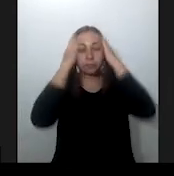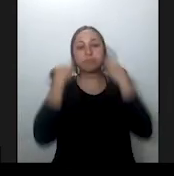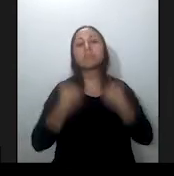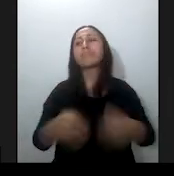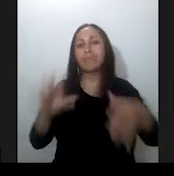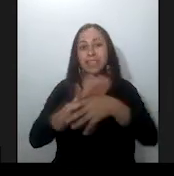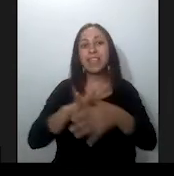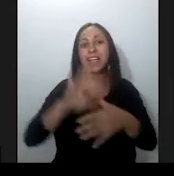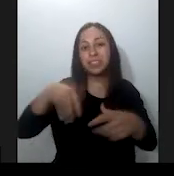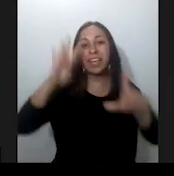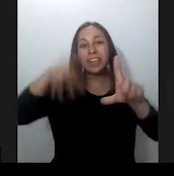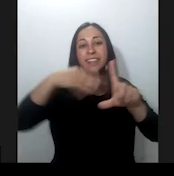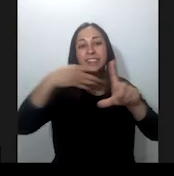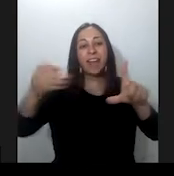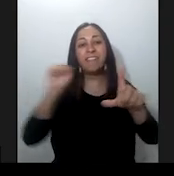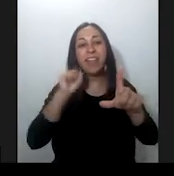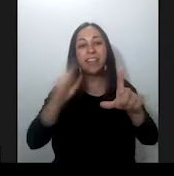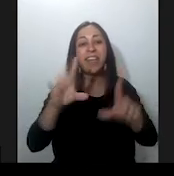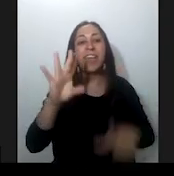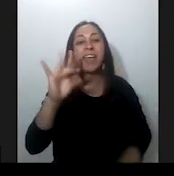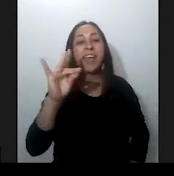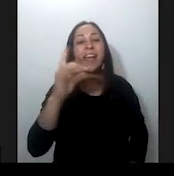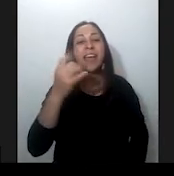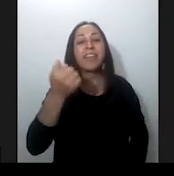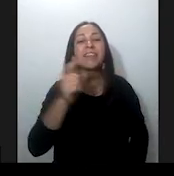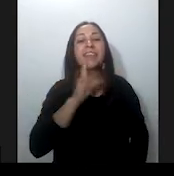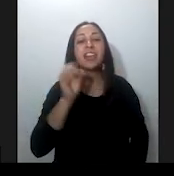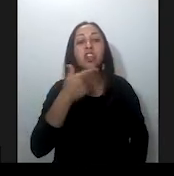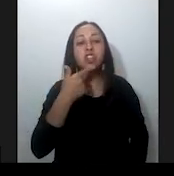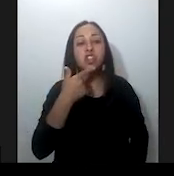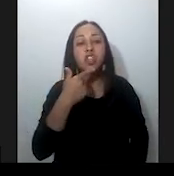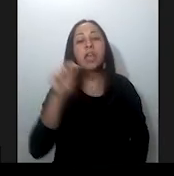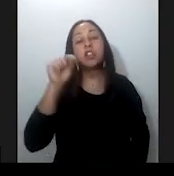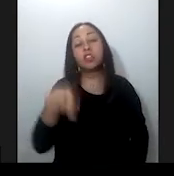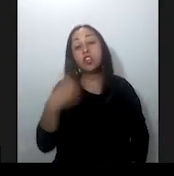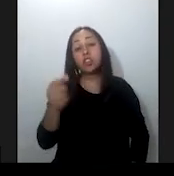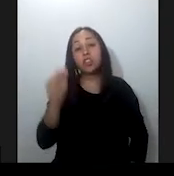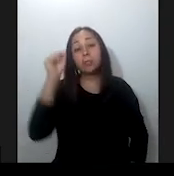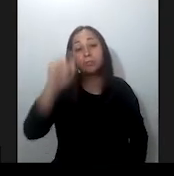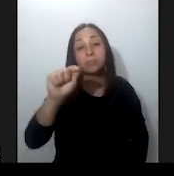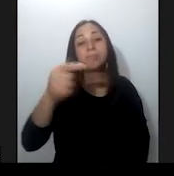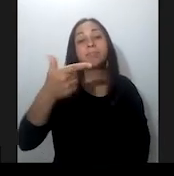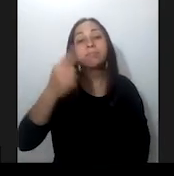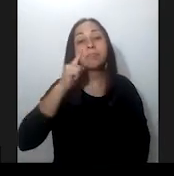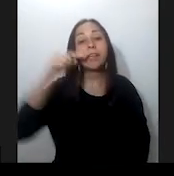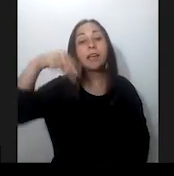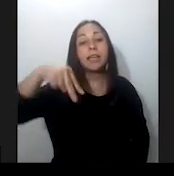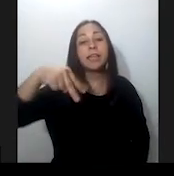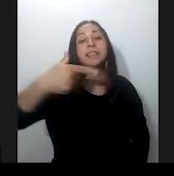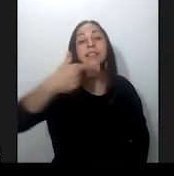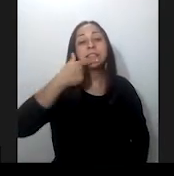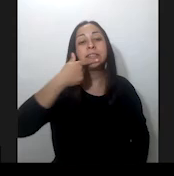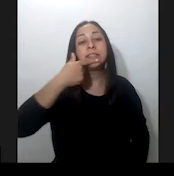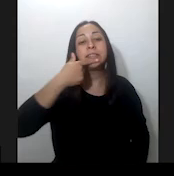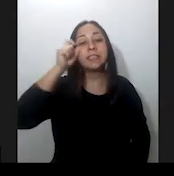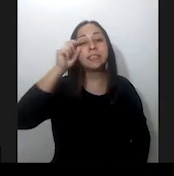tablas. ¿Bien? Exacto, como una tabla de datos. Entonces, nosotros en insertar, bien, tenemos